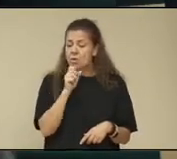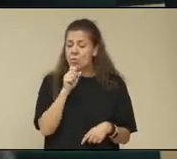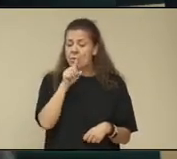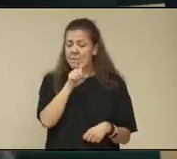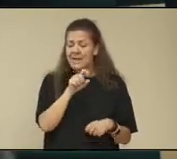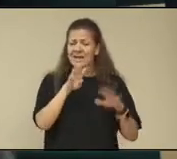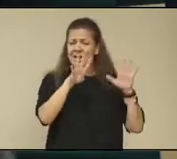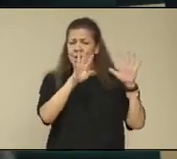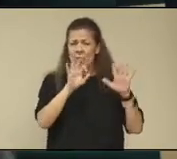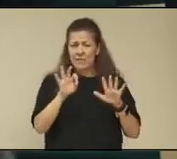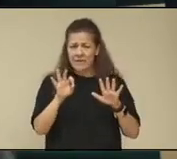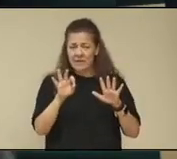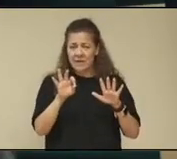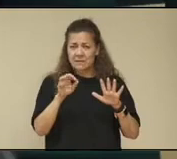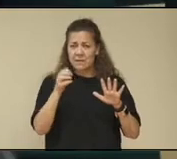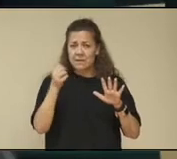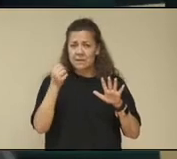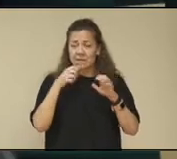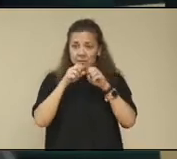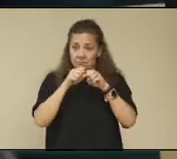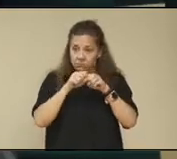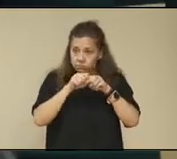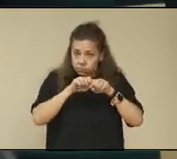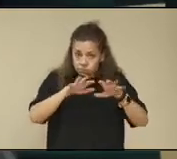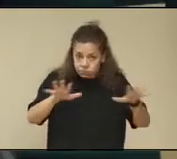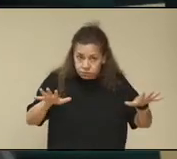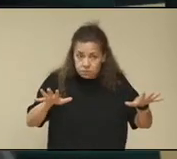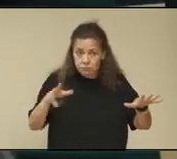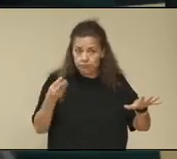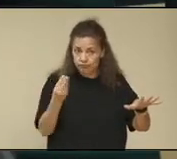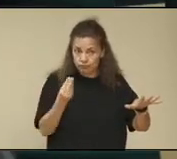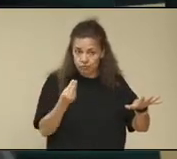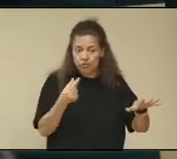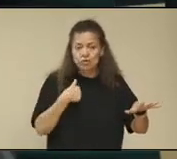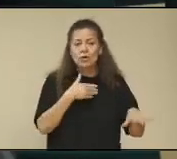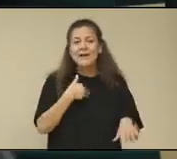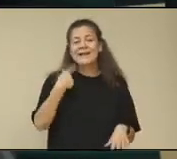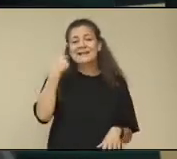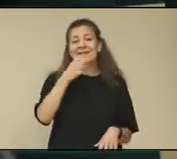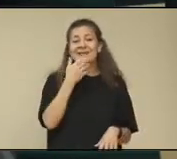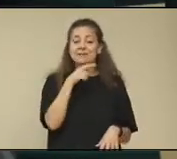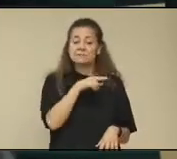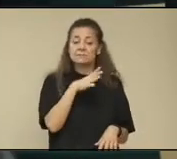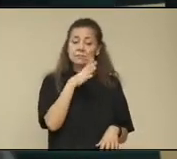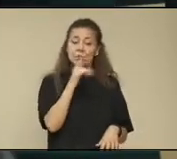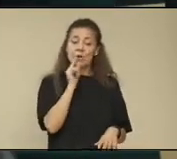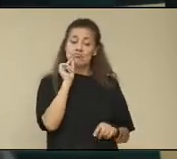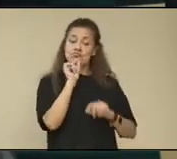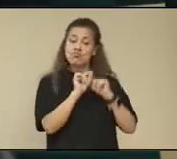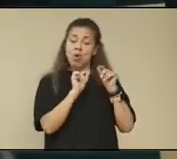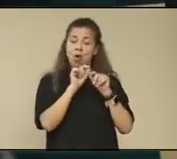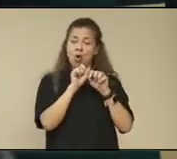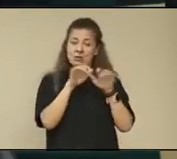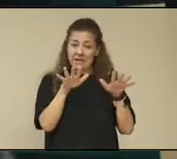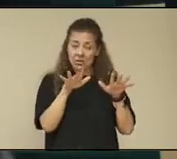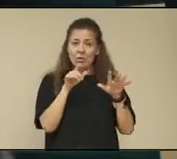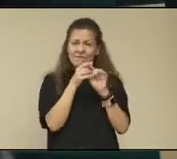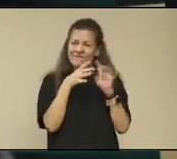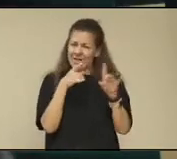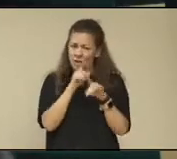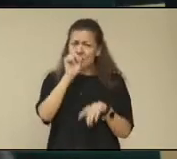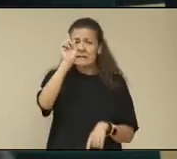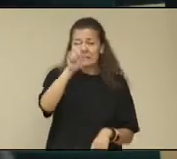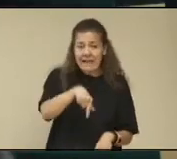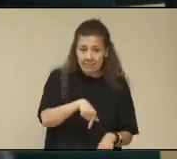1900 estaba bastante extendida a lo largo de todo el mundo. Quería saber si eso es porque el mosquito, que es el vector, también